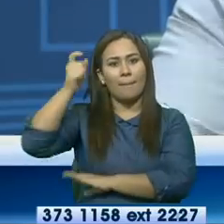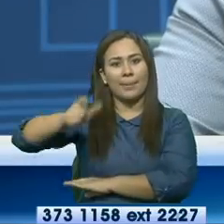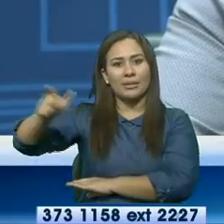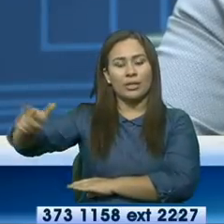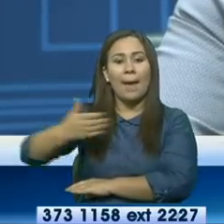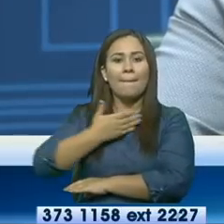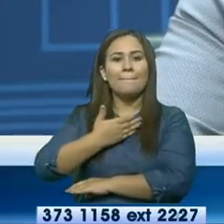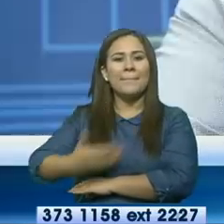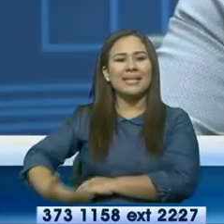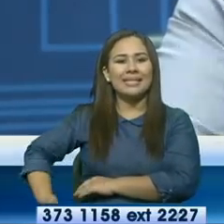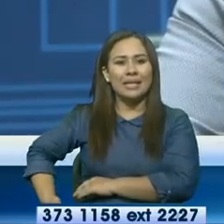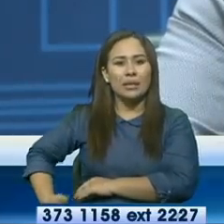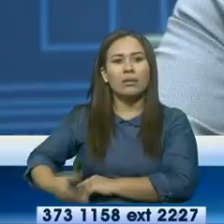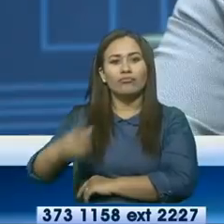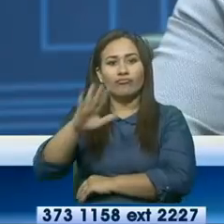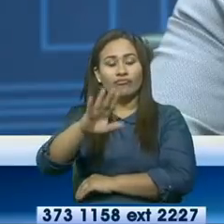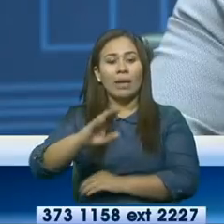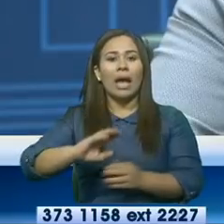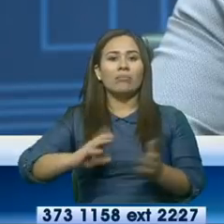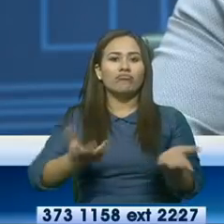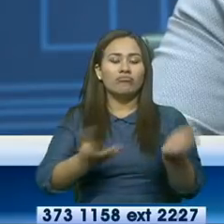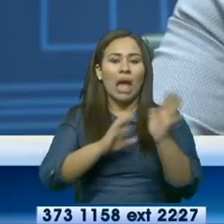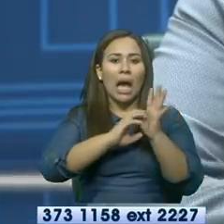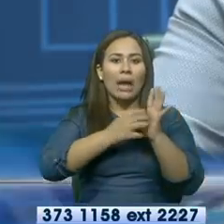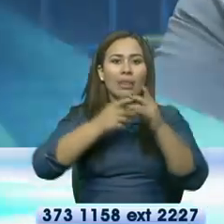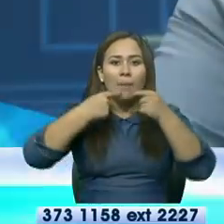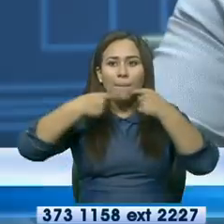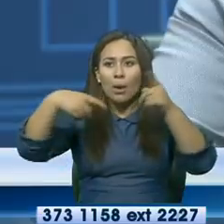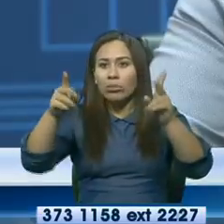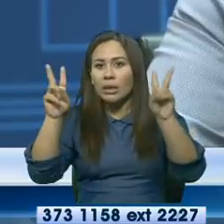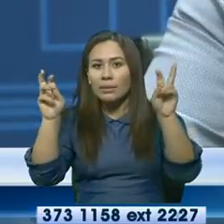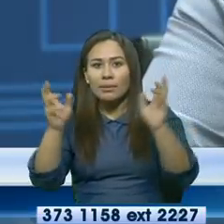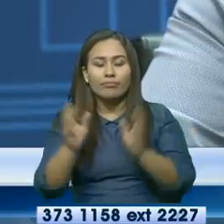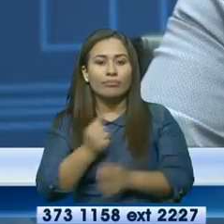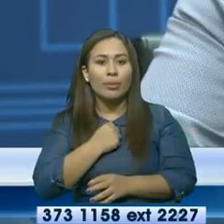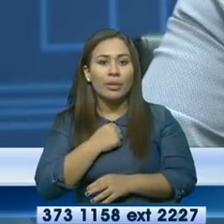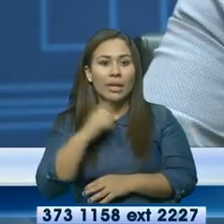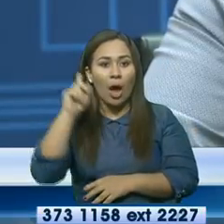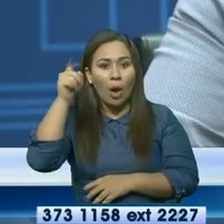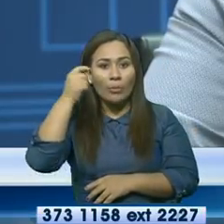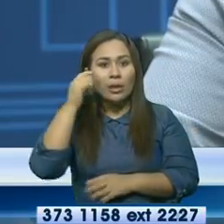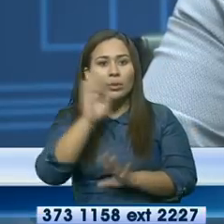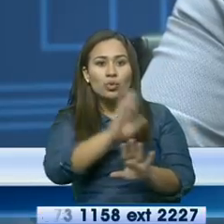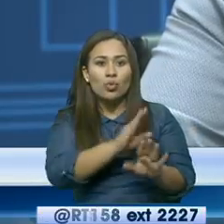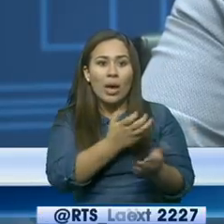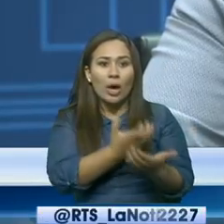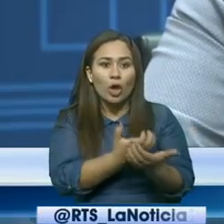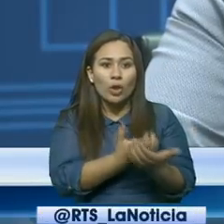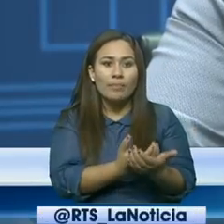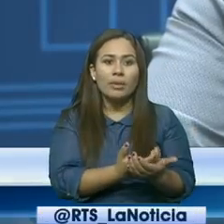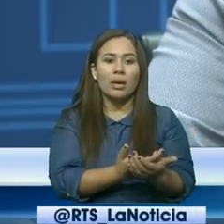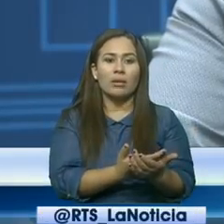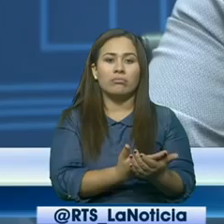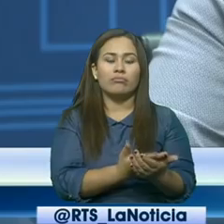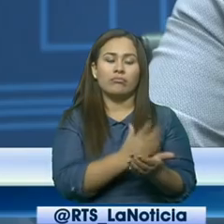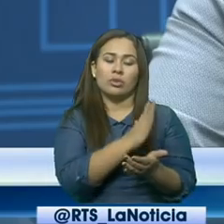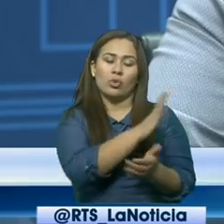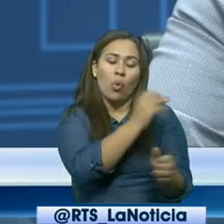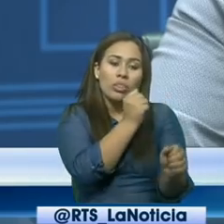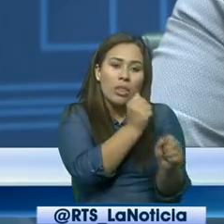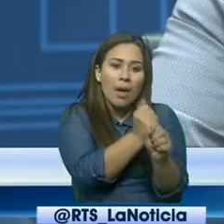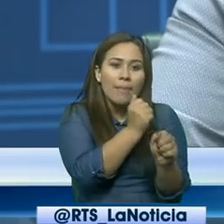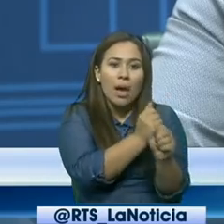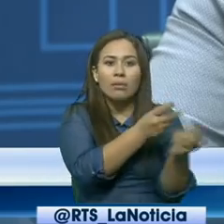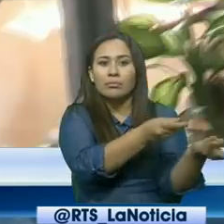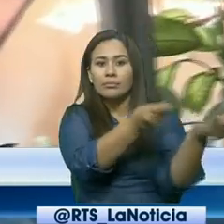públicos tendrán su propia ley de de medios públicos su propia autonomía tanto editorial como financiera y trabajarán y responderán al ciudadano de a